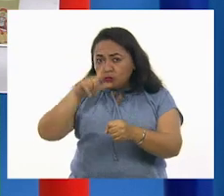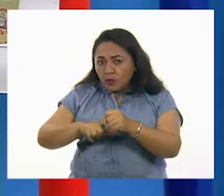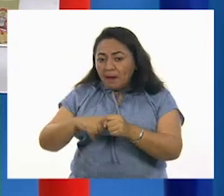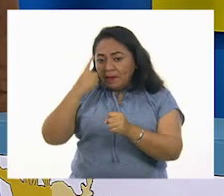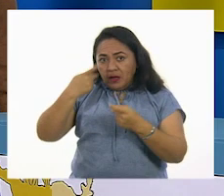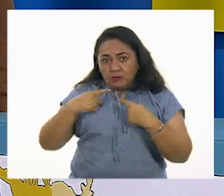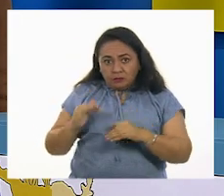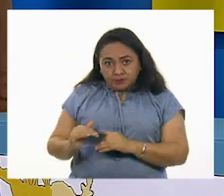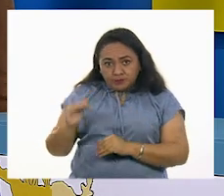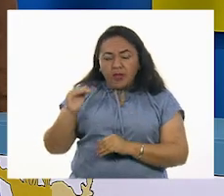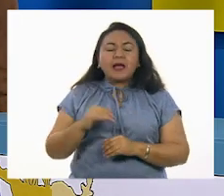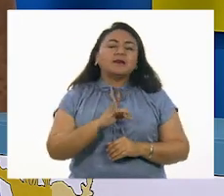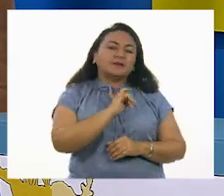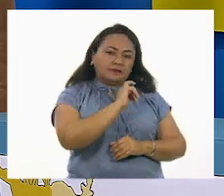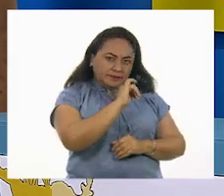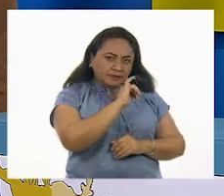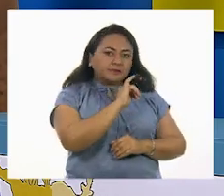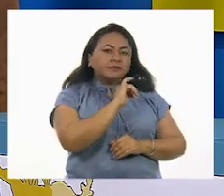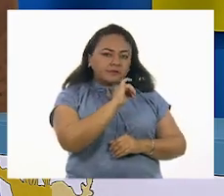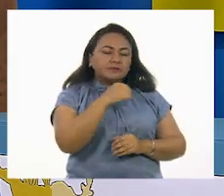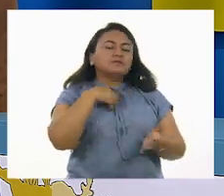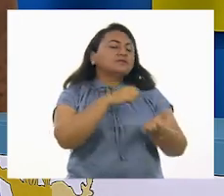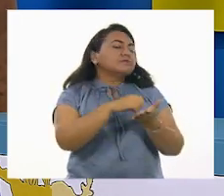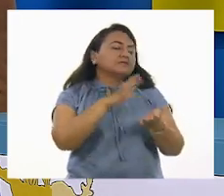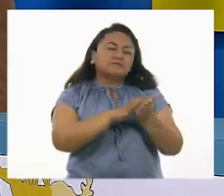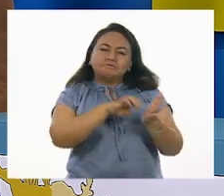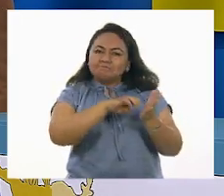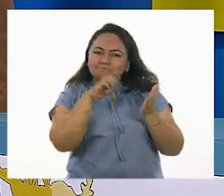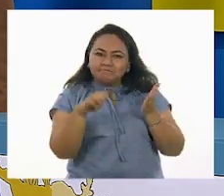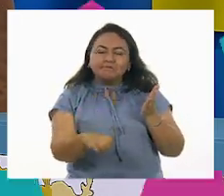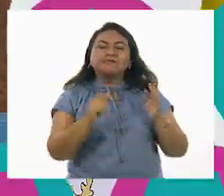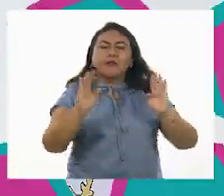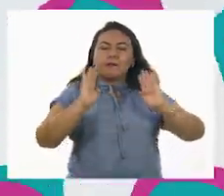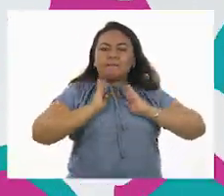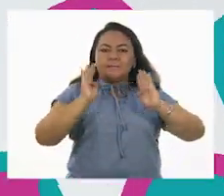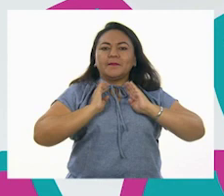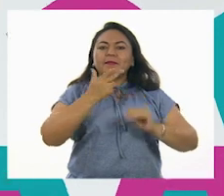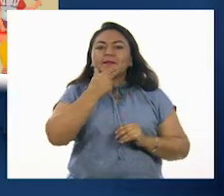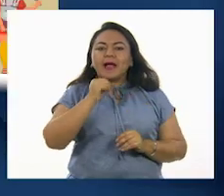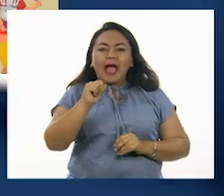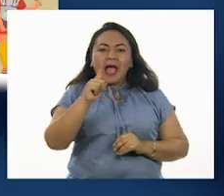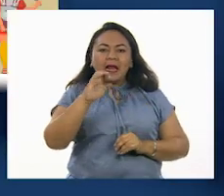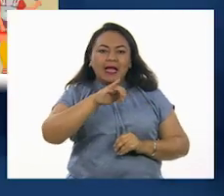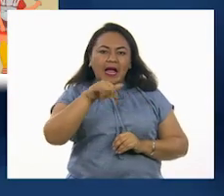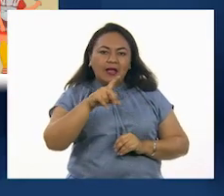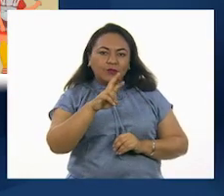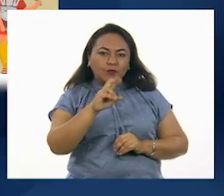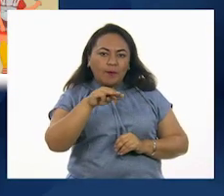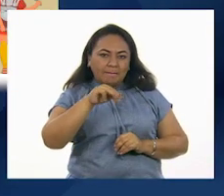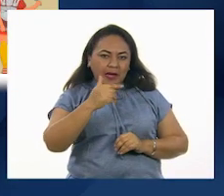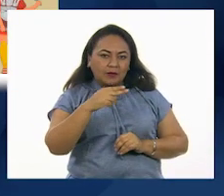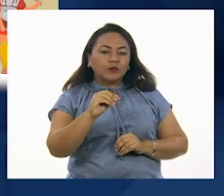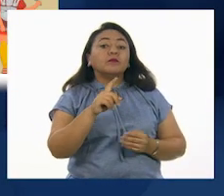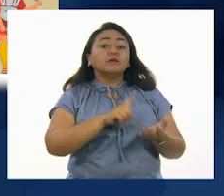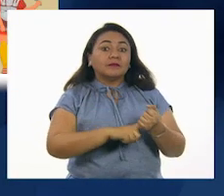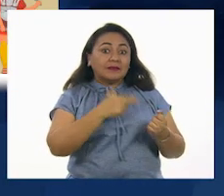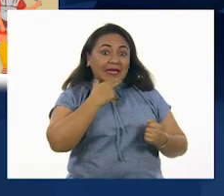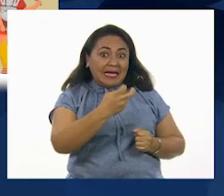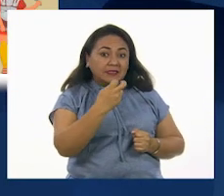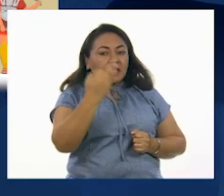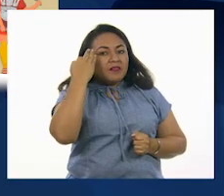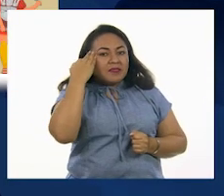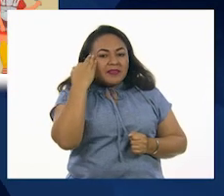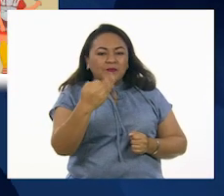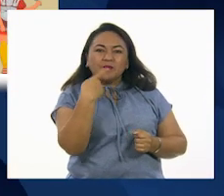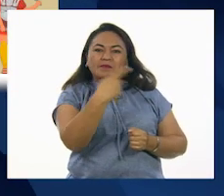¿cierto? Así es, María. Tomemos, por ejemplo, la educación militar de Alejandro Magno. Las situaciones y circunstancias del tiempo